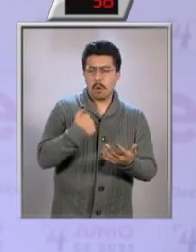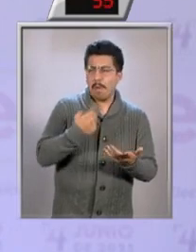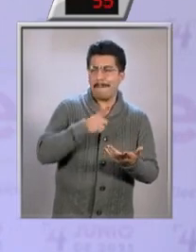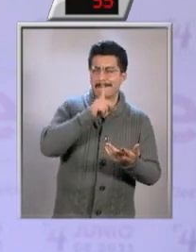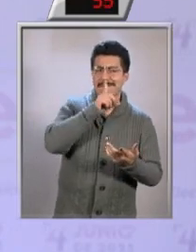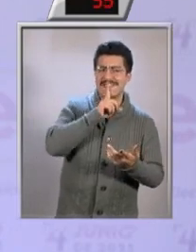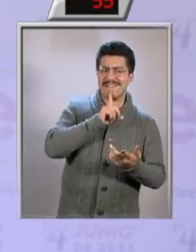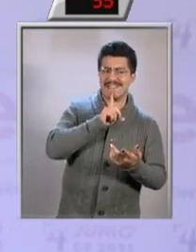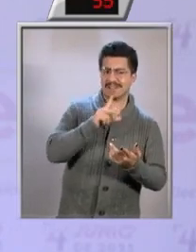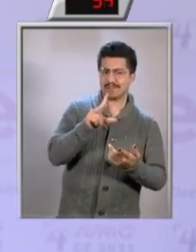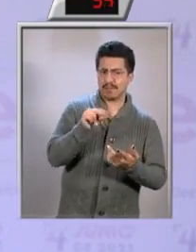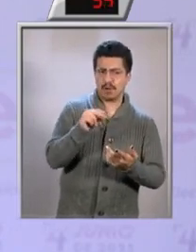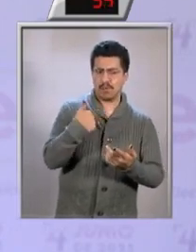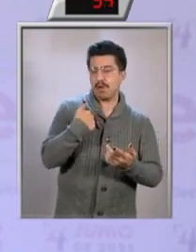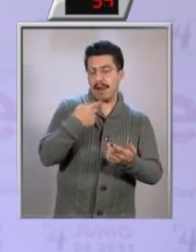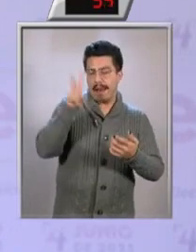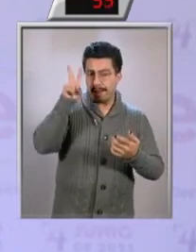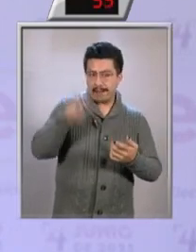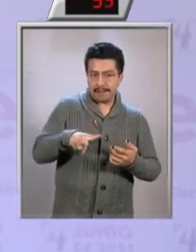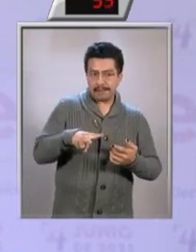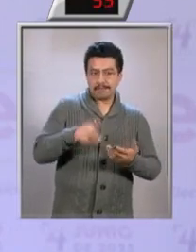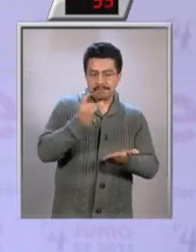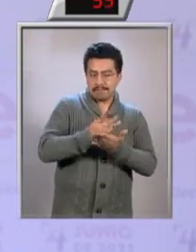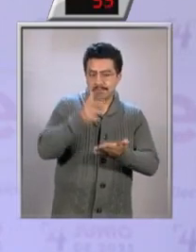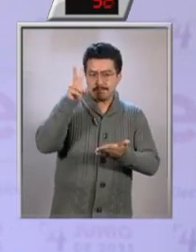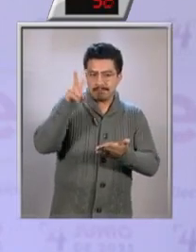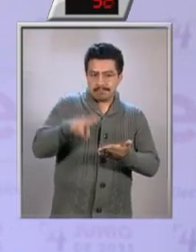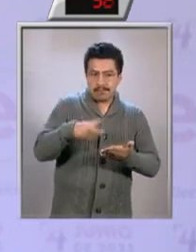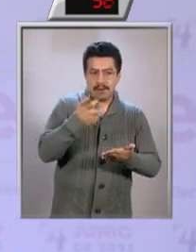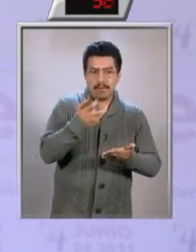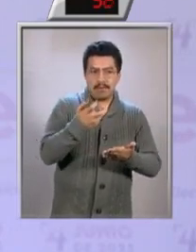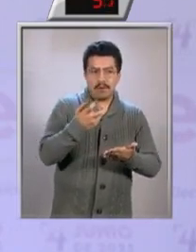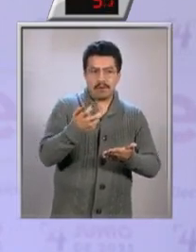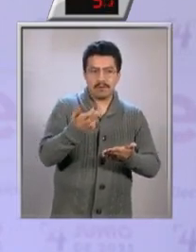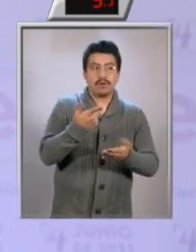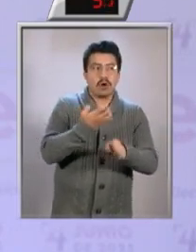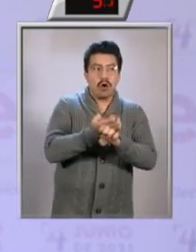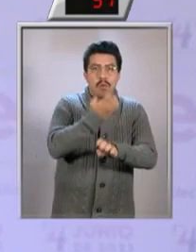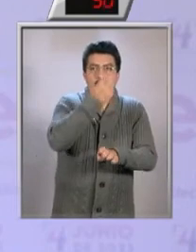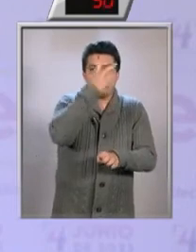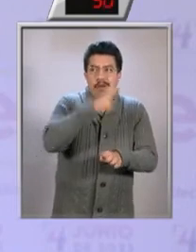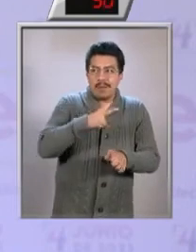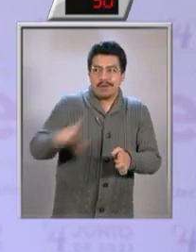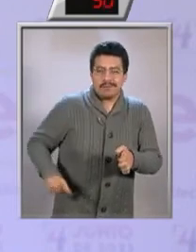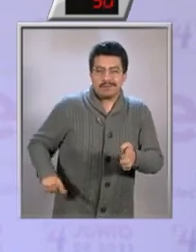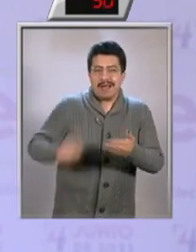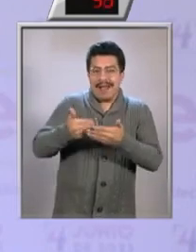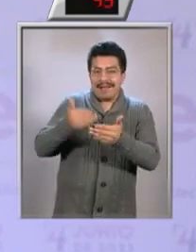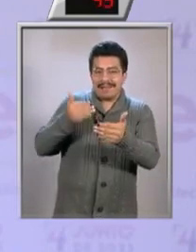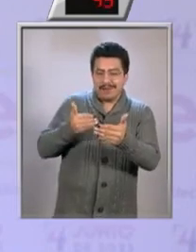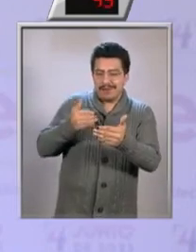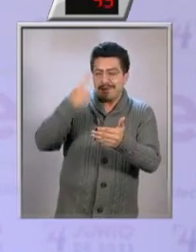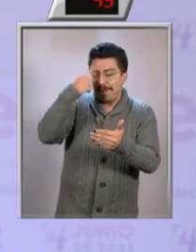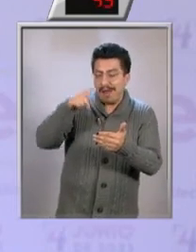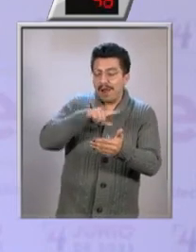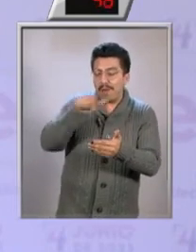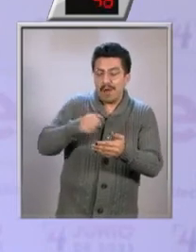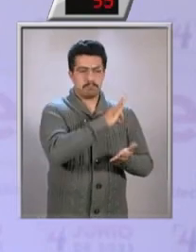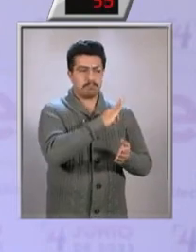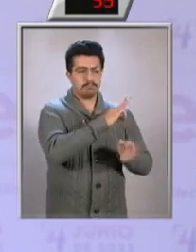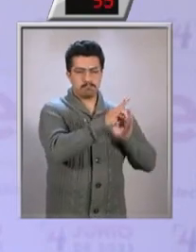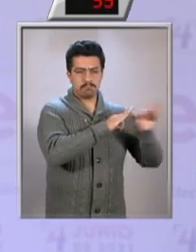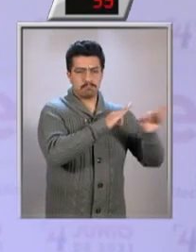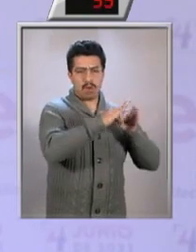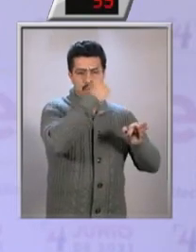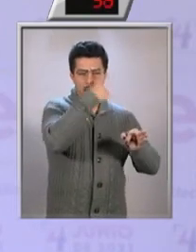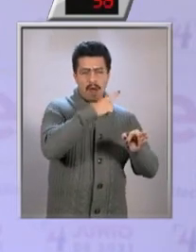tiene uno que partir de lo real y hay que ver primero cómo nos van a dejar el gobierno del estado y las finanzas para poder hacer programas de manera paulatina